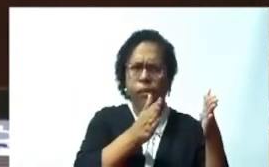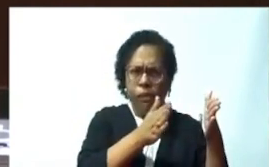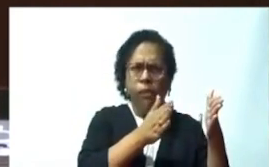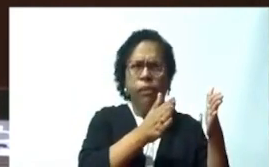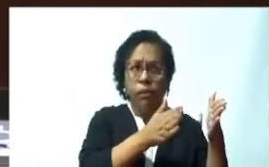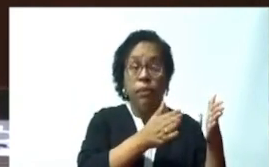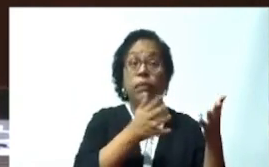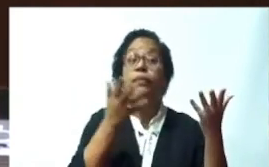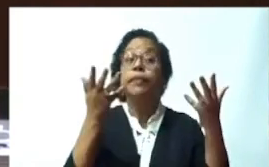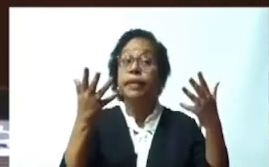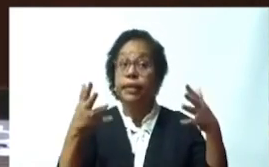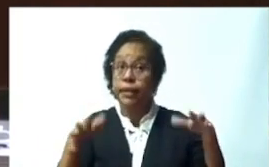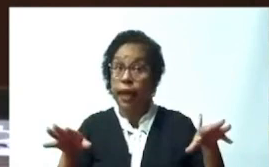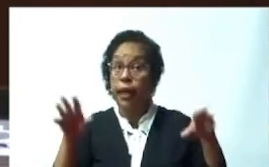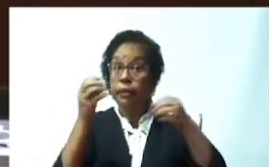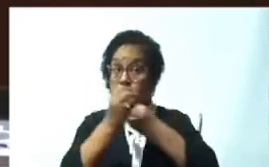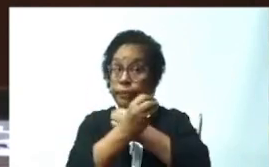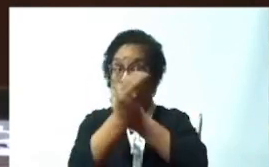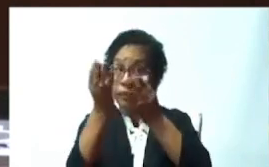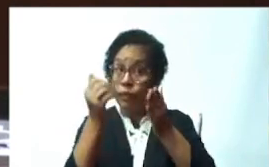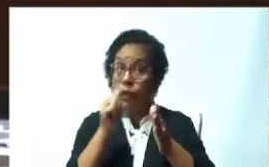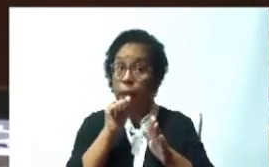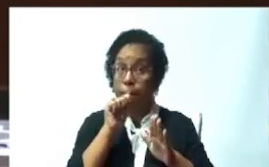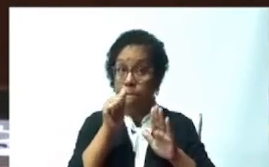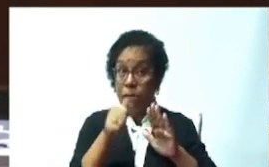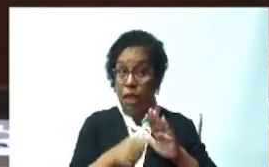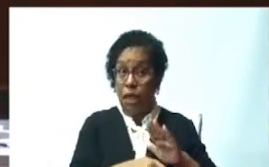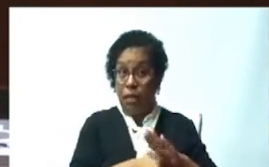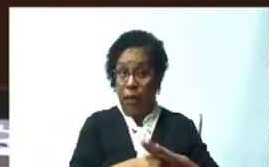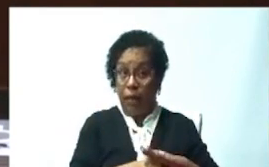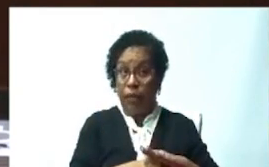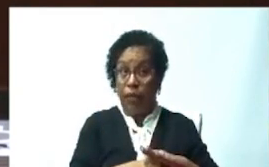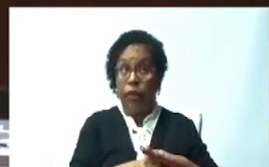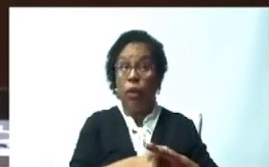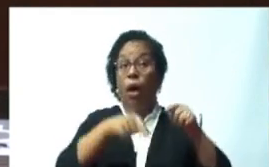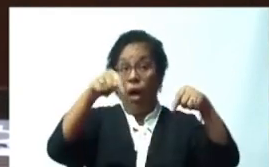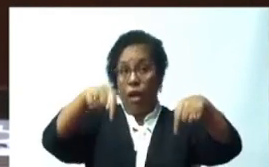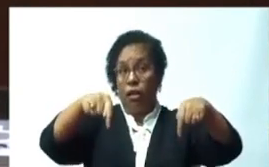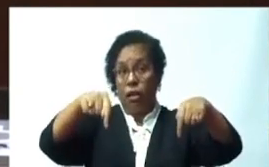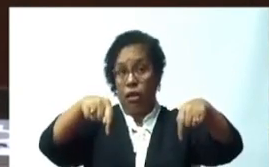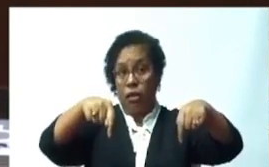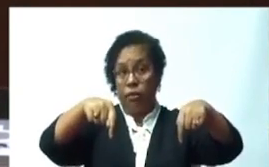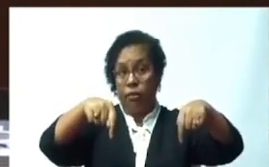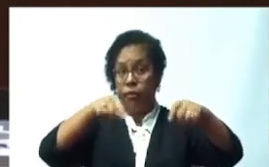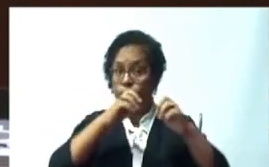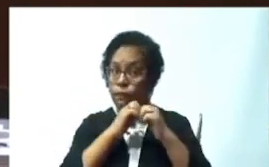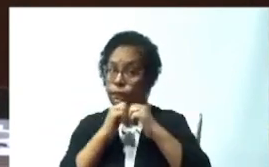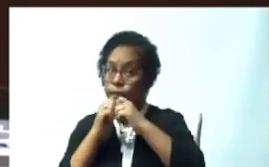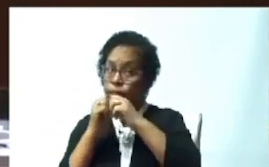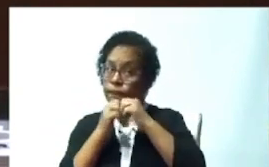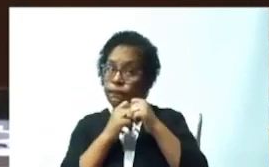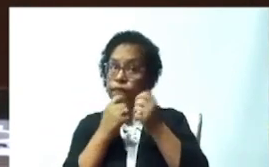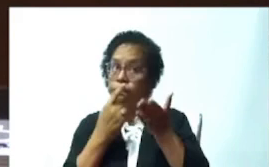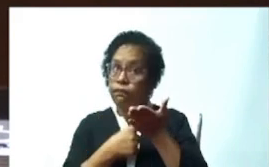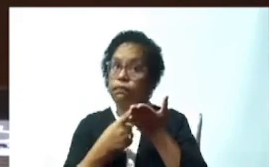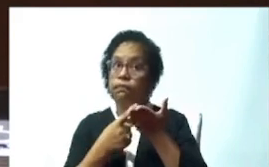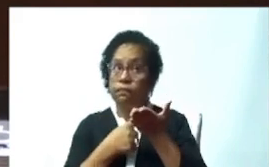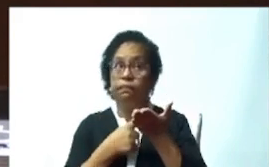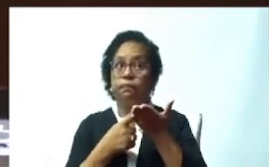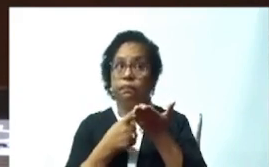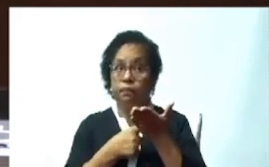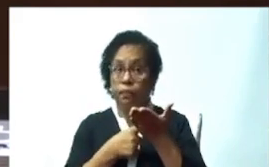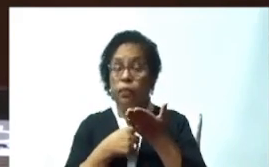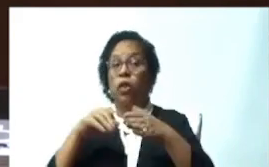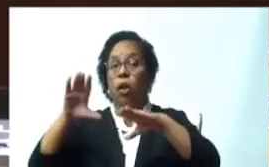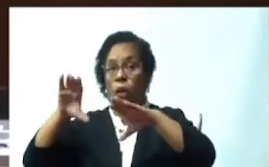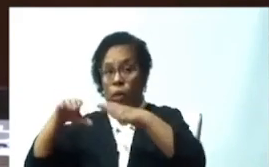nosotros ya se lo dijimos en privado al vocero, en privado aquí, de la bancada del partido